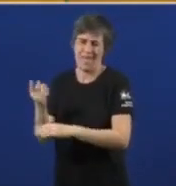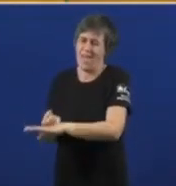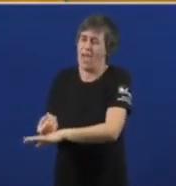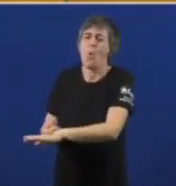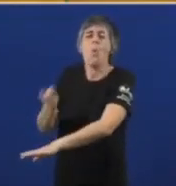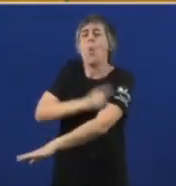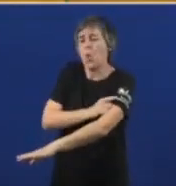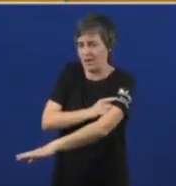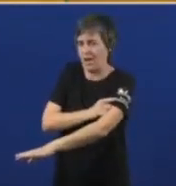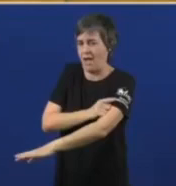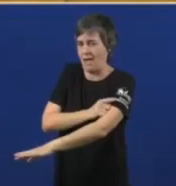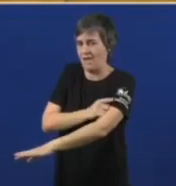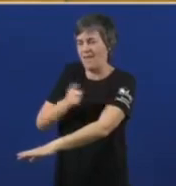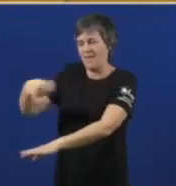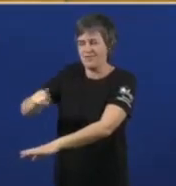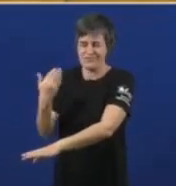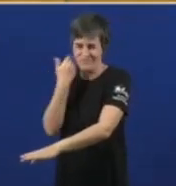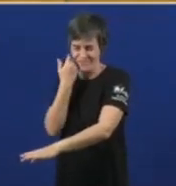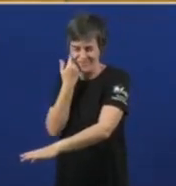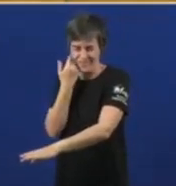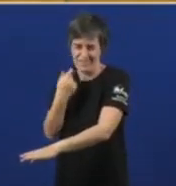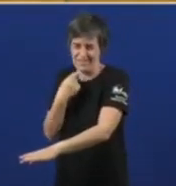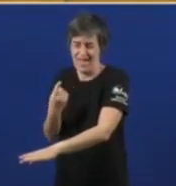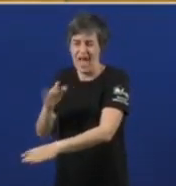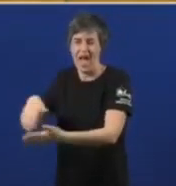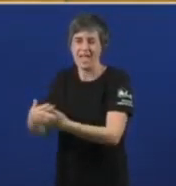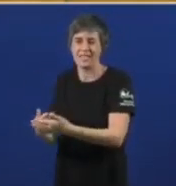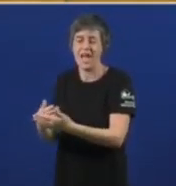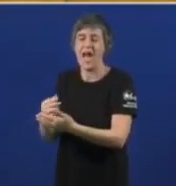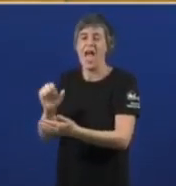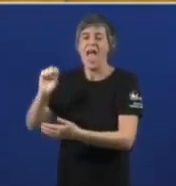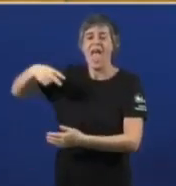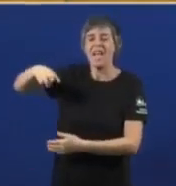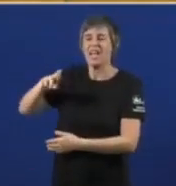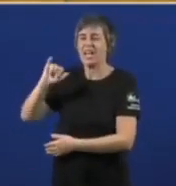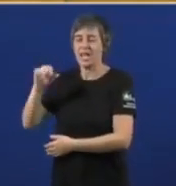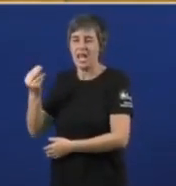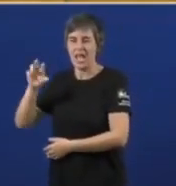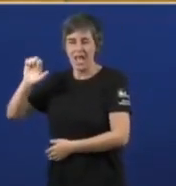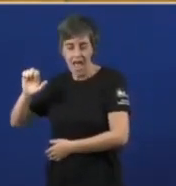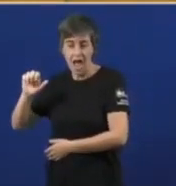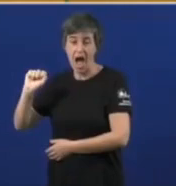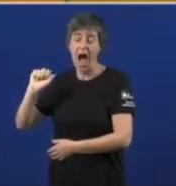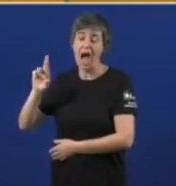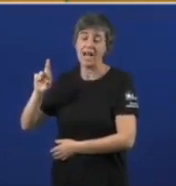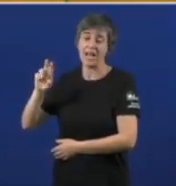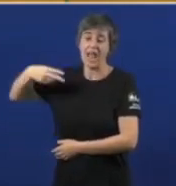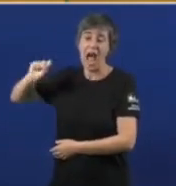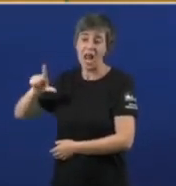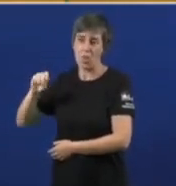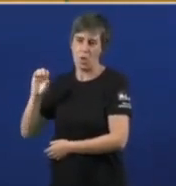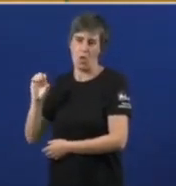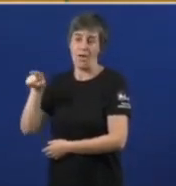Tribunal Constitucional a persoas como Enrique Arnaldo, vinculado a casos de corrupción e que, desde